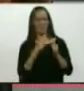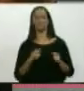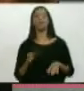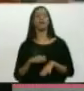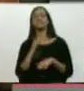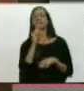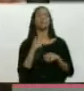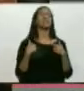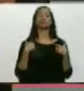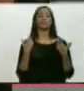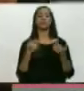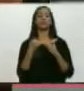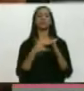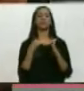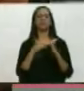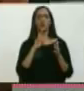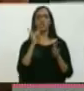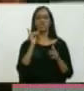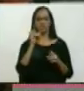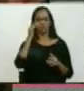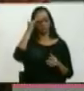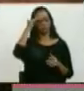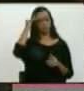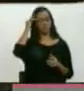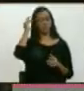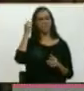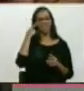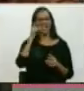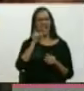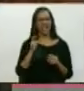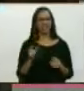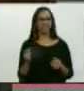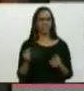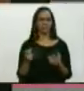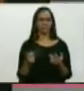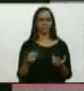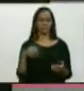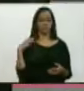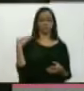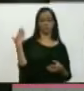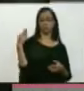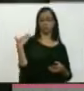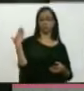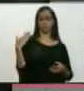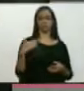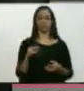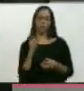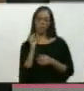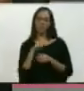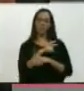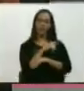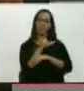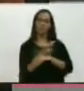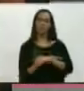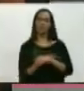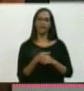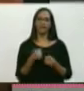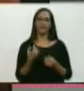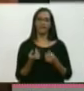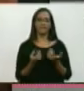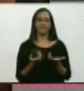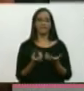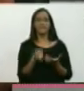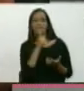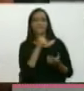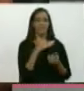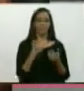mí no se hubiese institucionalizado Bolivia. ¿Viste que a la gente se le salen... Le das un poquito de poder, como al pelmazo este que se arrecha. ¿Quién me